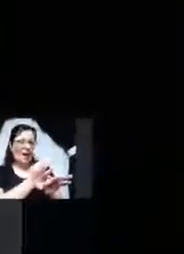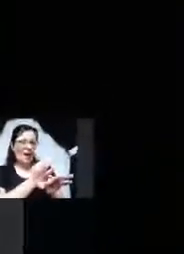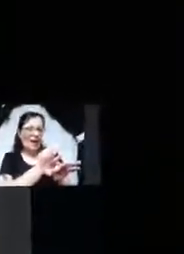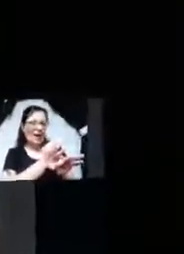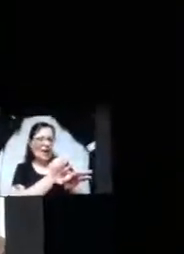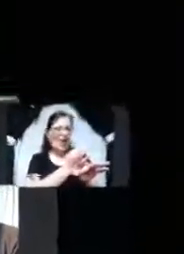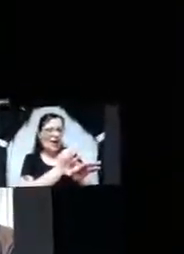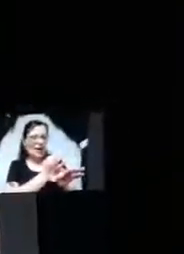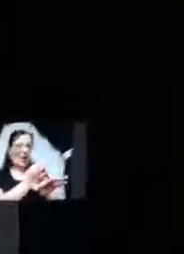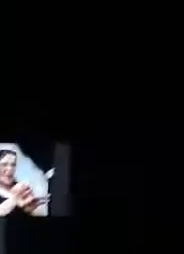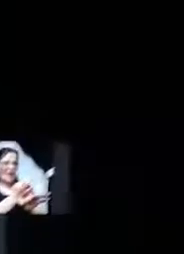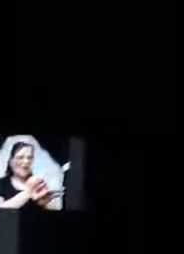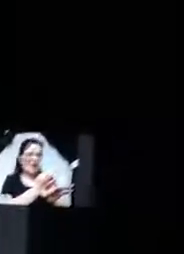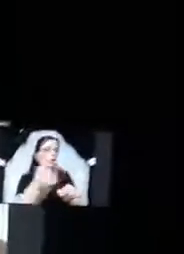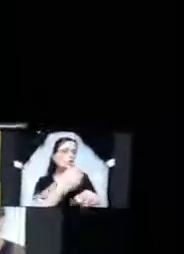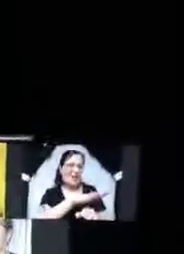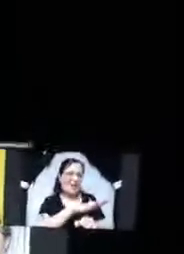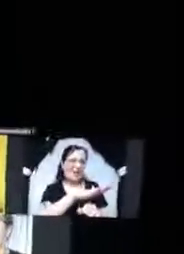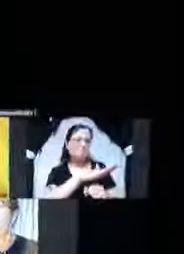a ver,